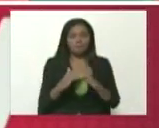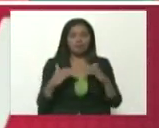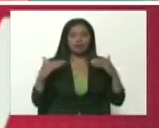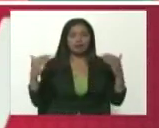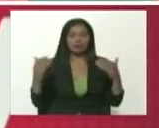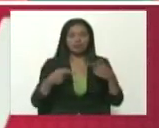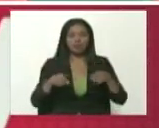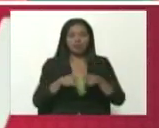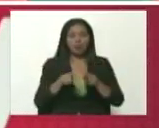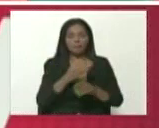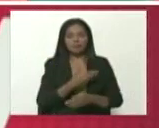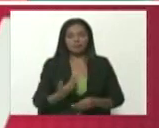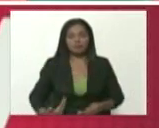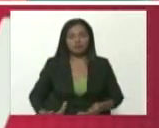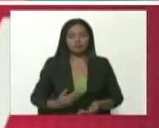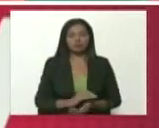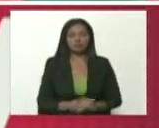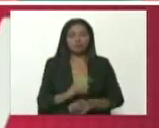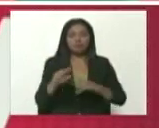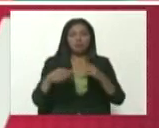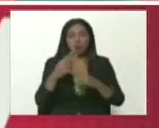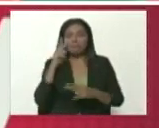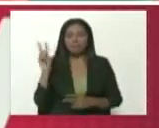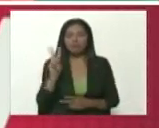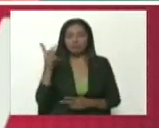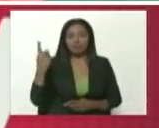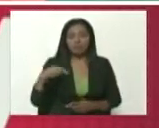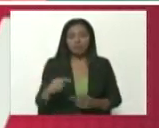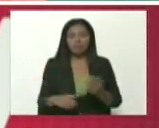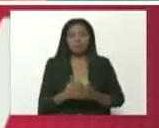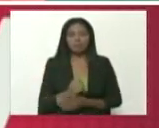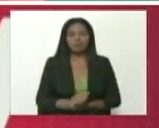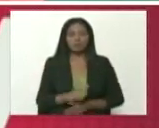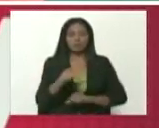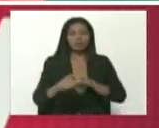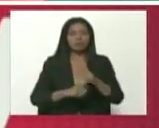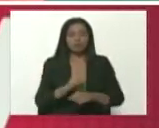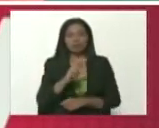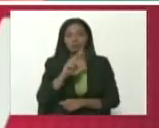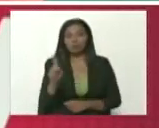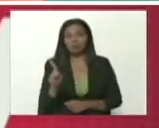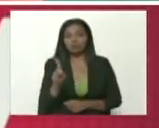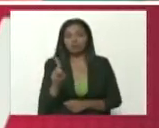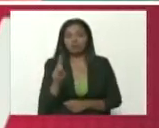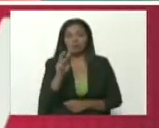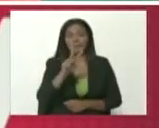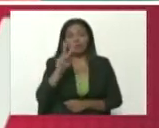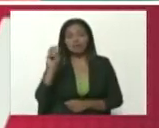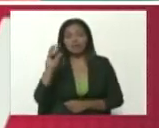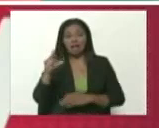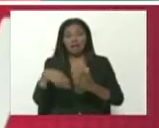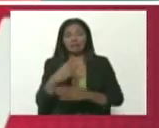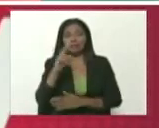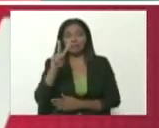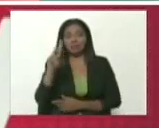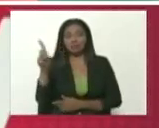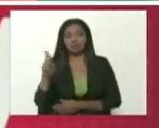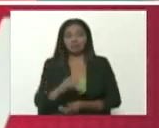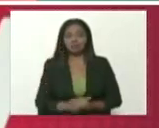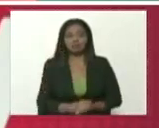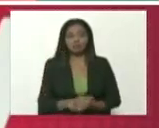grande presidente que jamás Venezuela tuvo entre el siglo XX, XXI y para adelante.